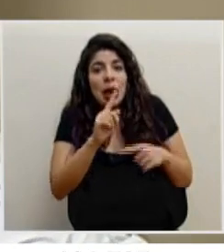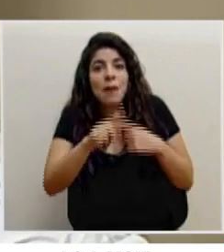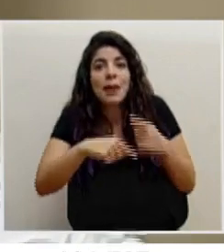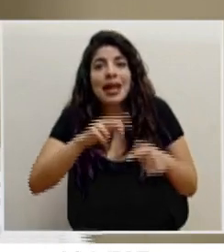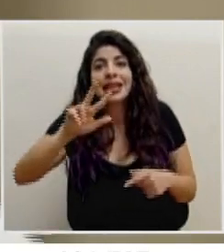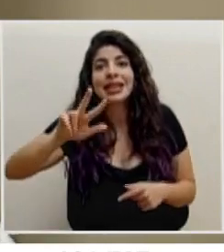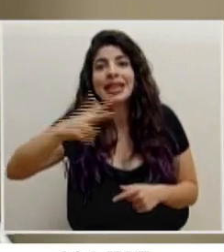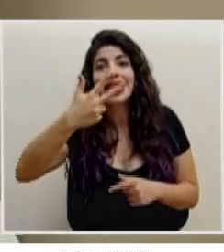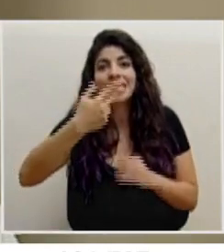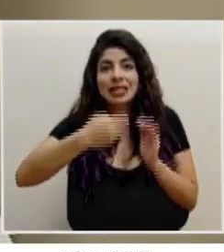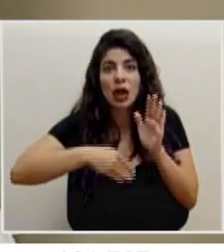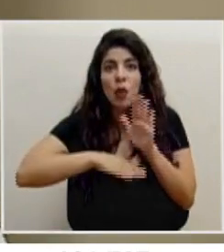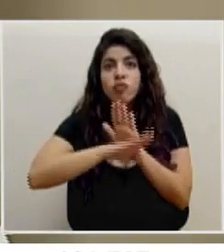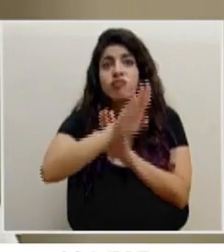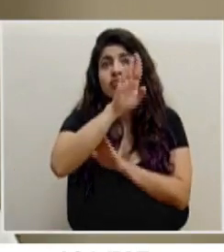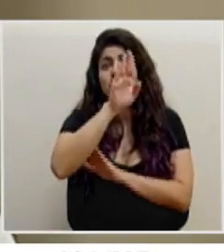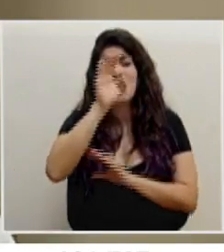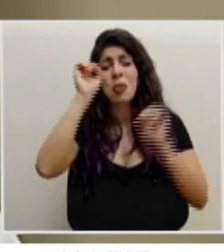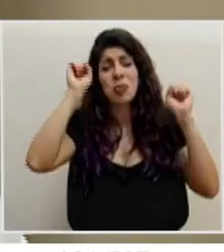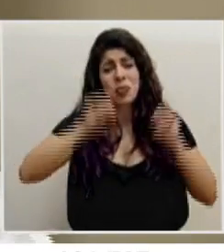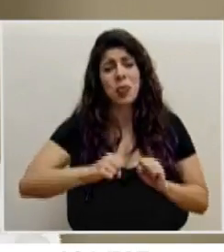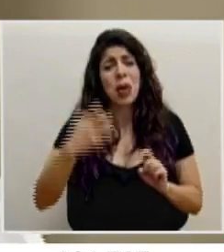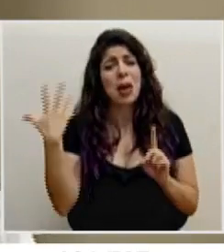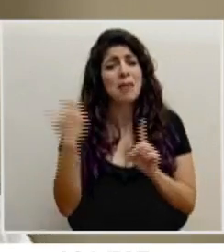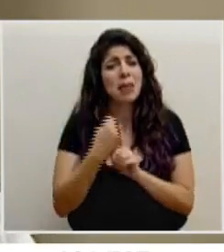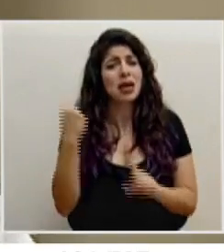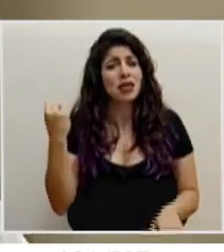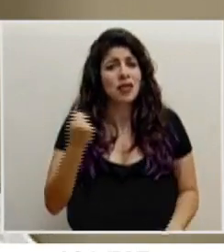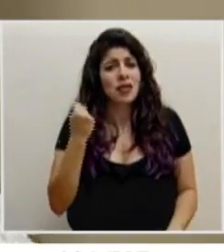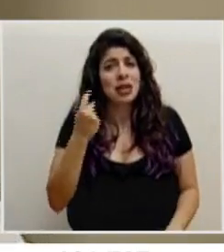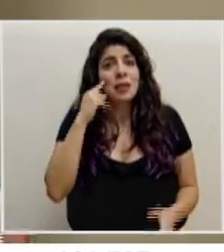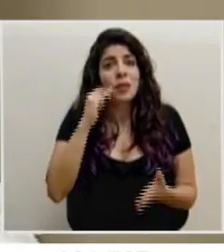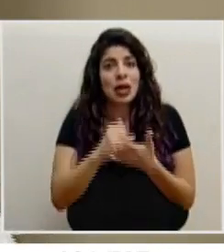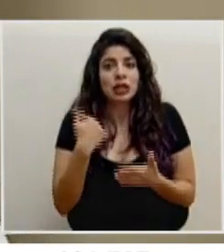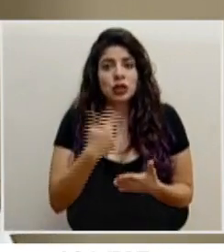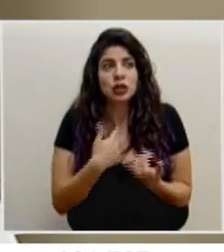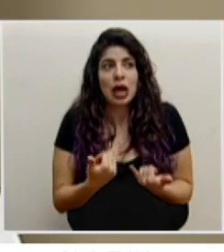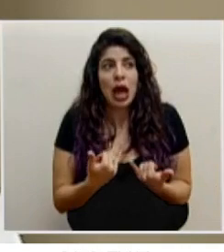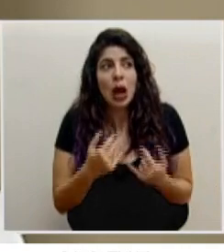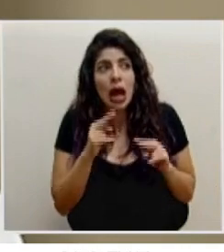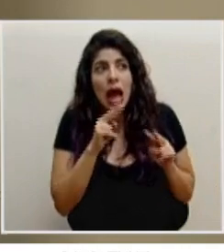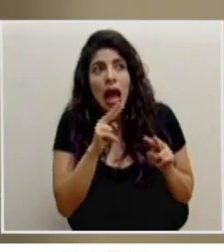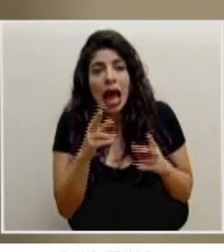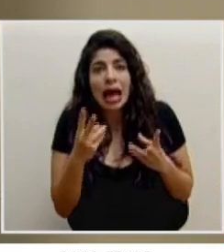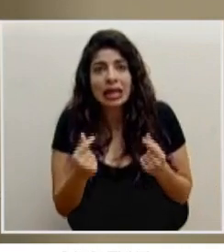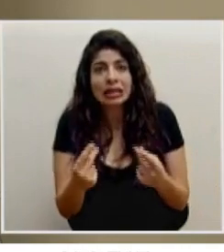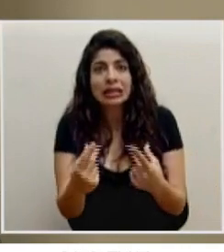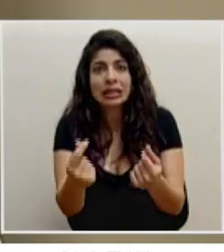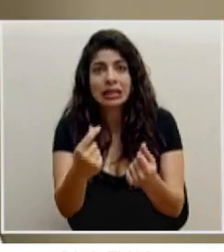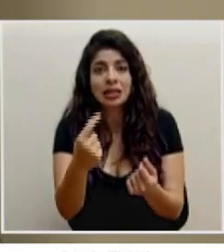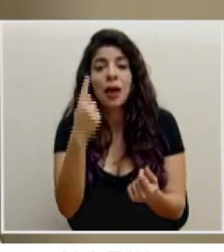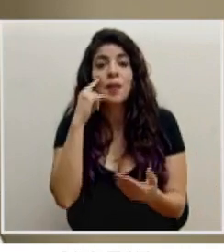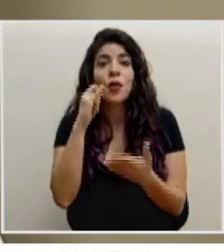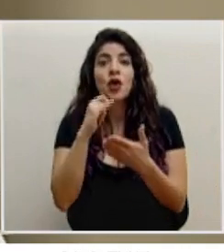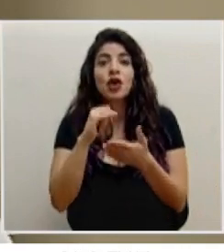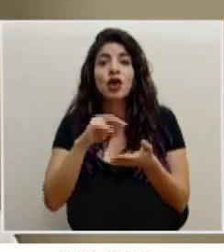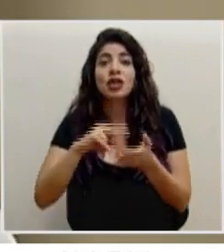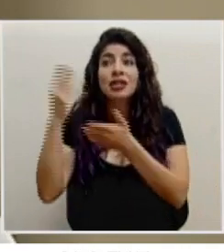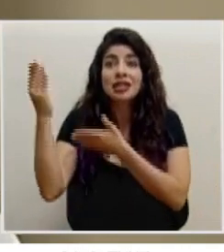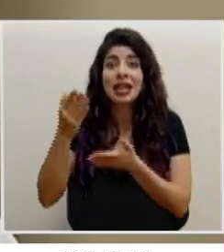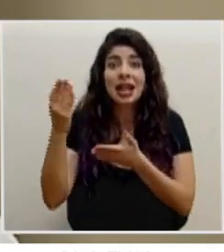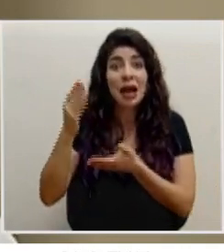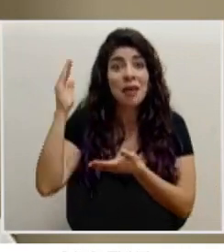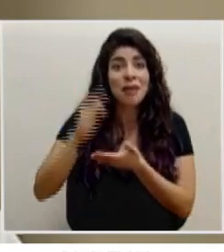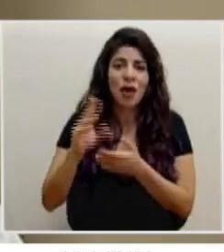tercera ola que nos podría impactar muchísimo. Por eso es que estamos acelerando esa vacunación, pero es que estamos disminuyendo lo que nos viene.